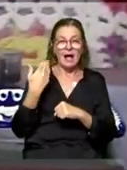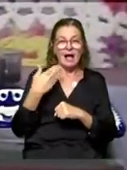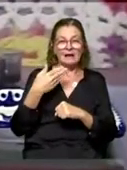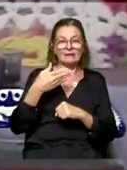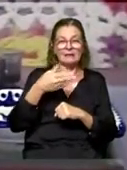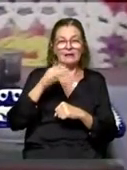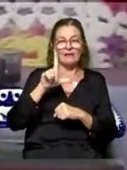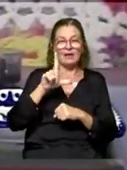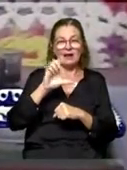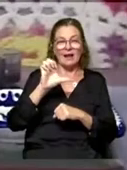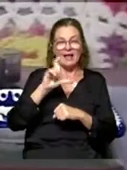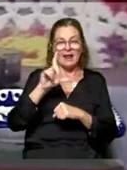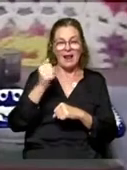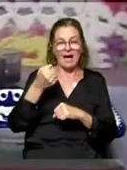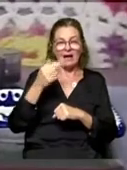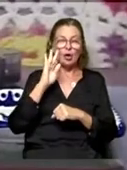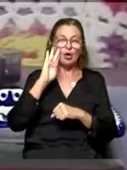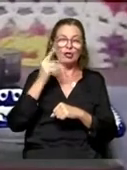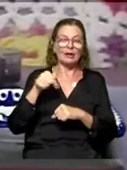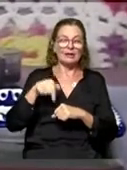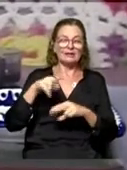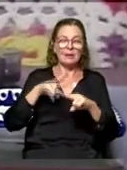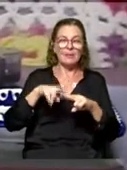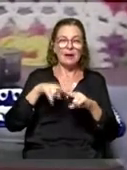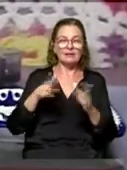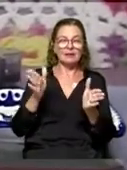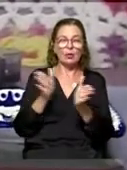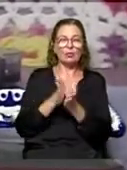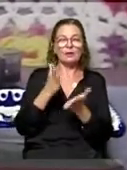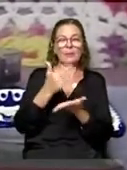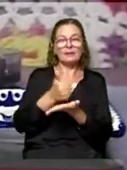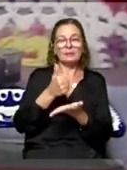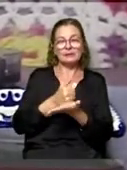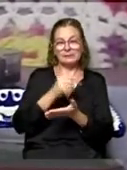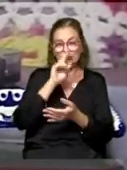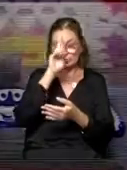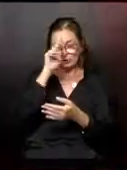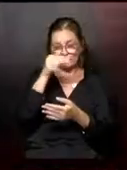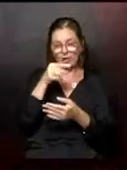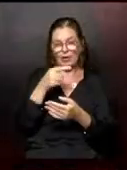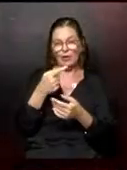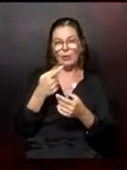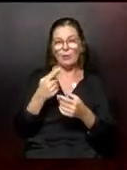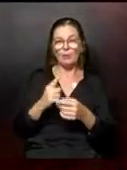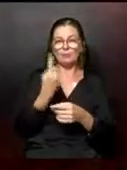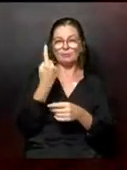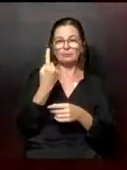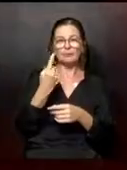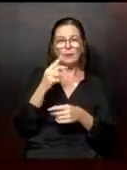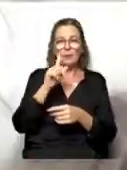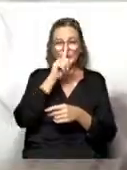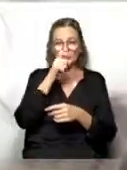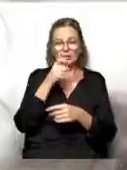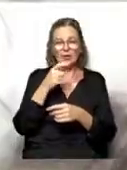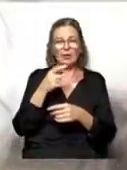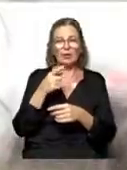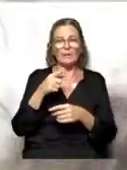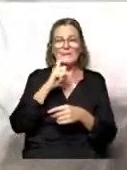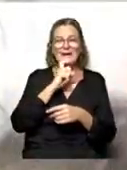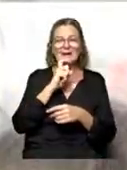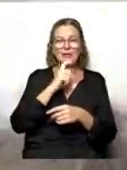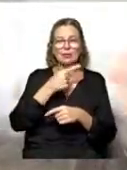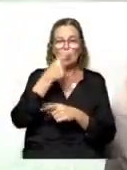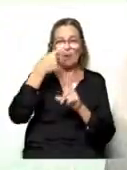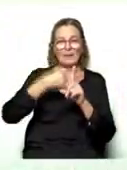vicecanciller Belela Herrera será reconocida este martes en la Junta Departamental de Montevideo con la distinción montevideana en el marco de marzo como mes